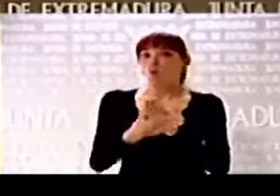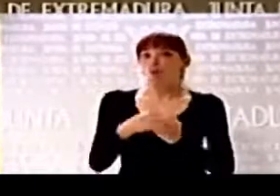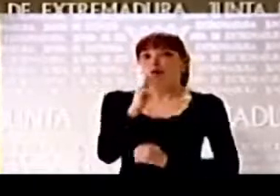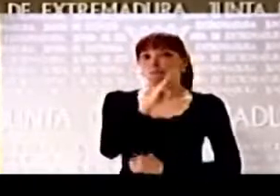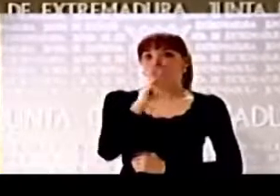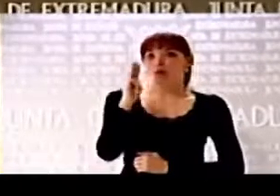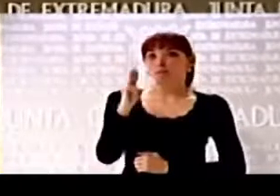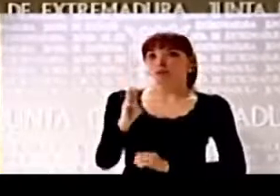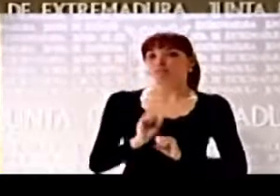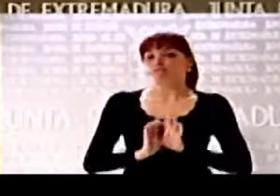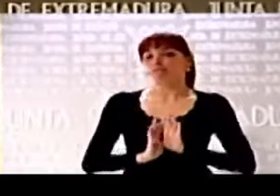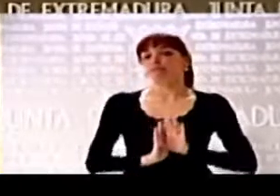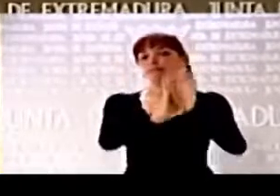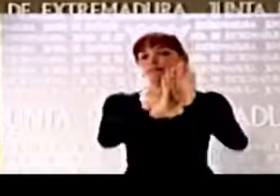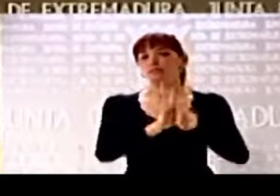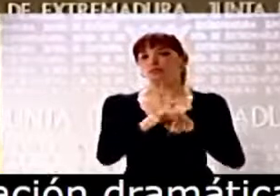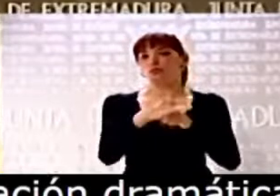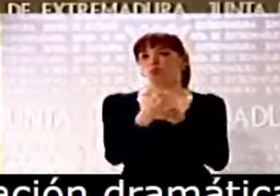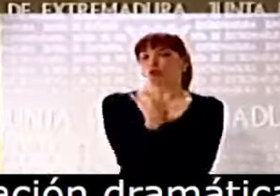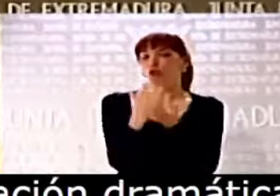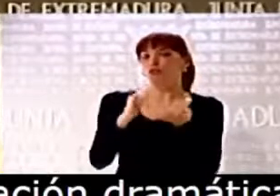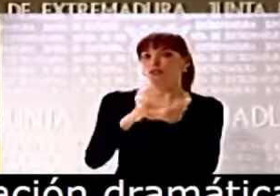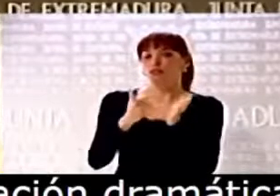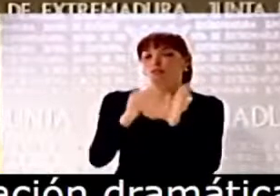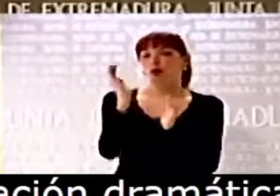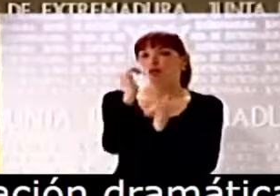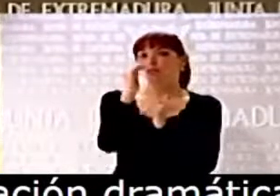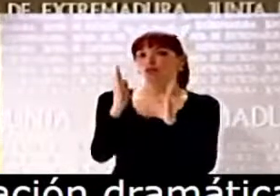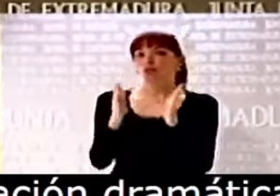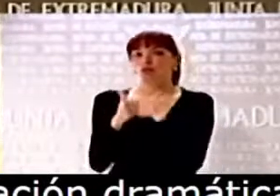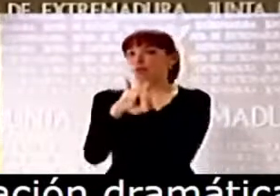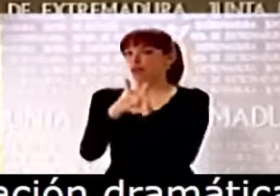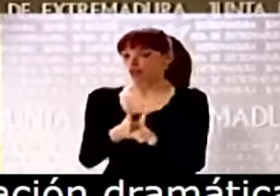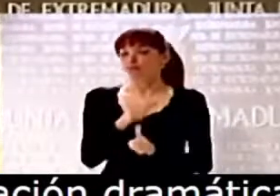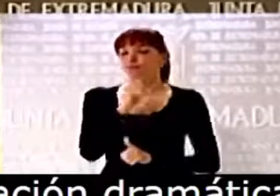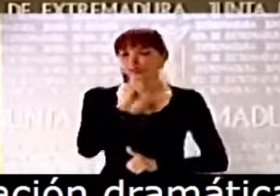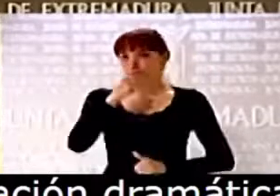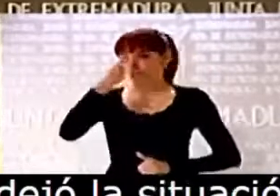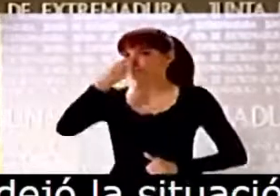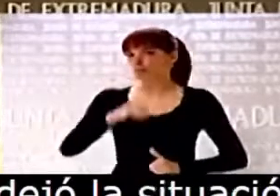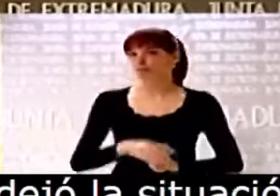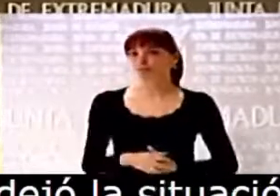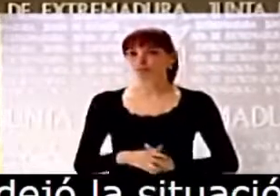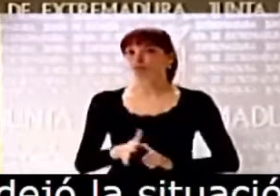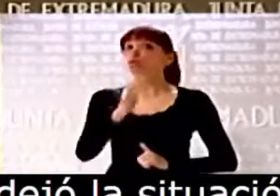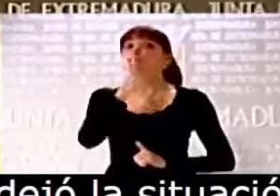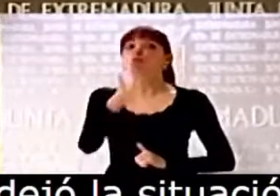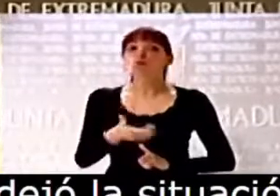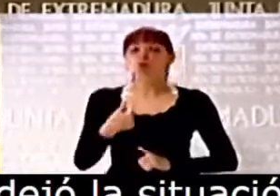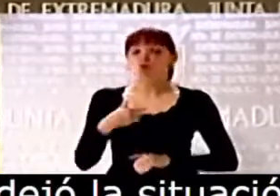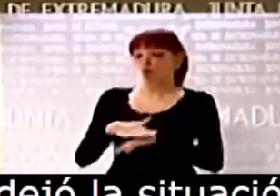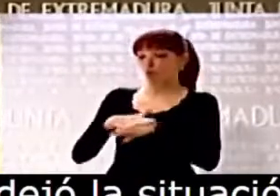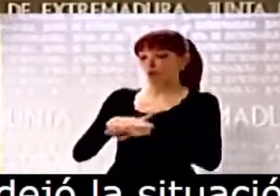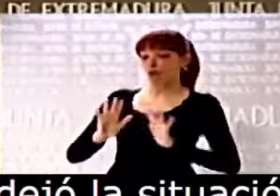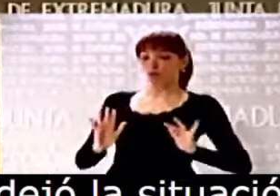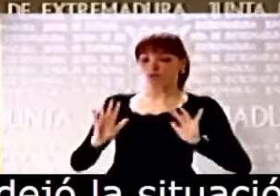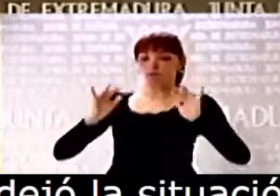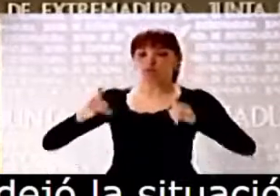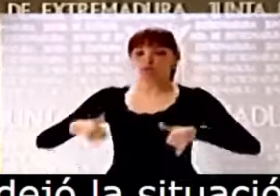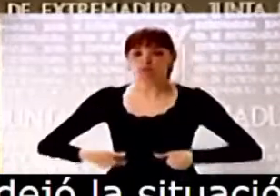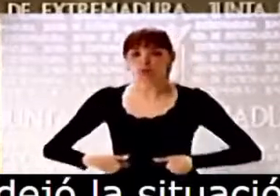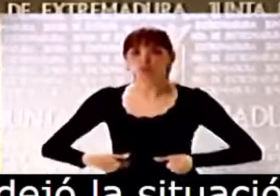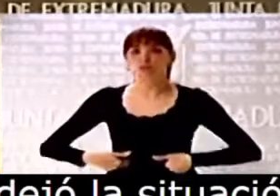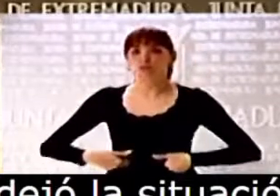la situación del sistema de atención a la dependencia. Por eso, nada más llegar al Gobierno, aprobamos un plan de